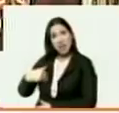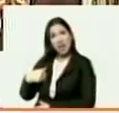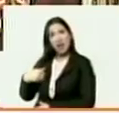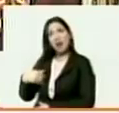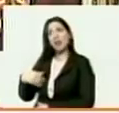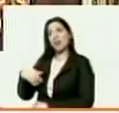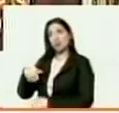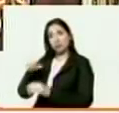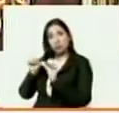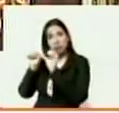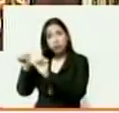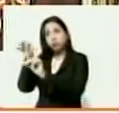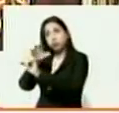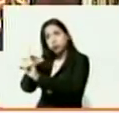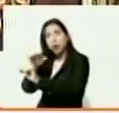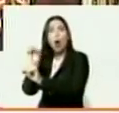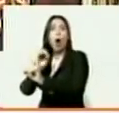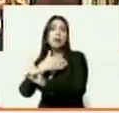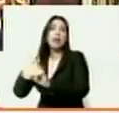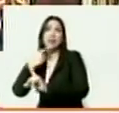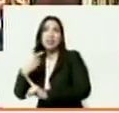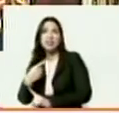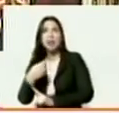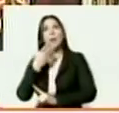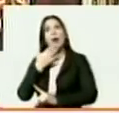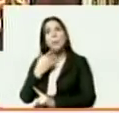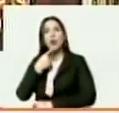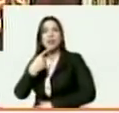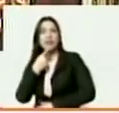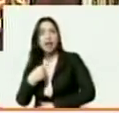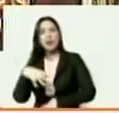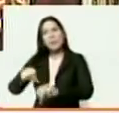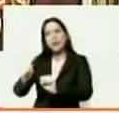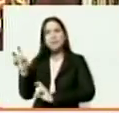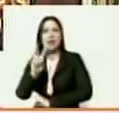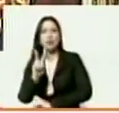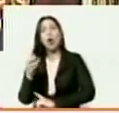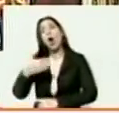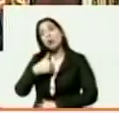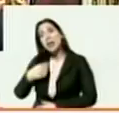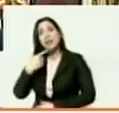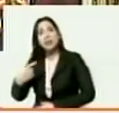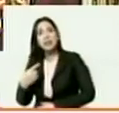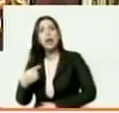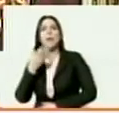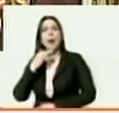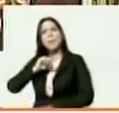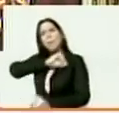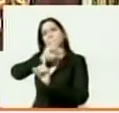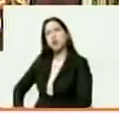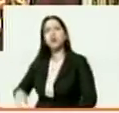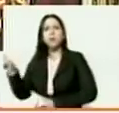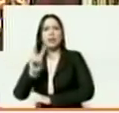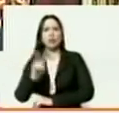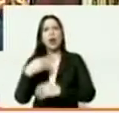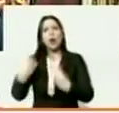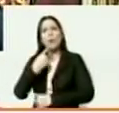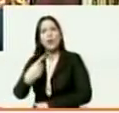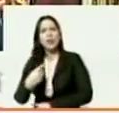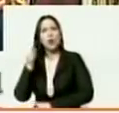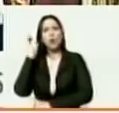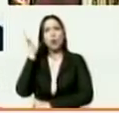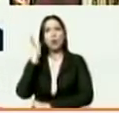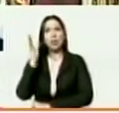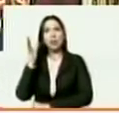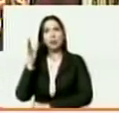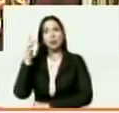engañando y quiere seguir diciendo que va a invadir a Venezuela, y quiere seguir diciendo que va a aplastar a Venezuela, como lo dijo en el Congreso,